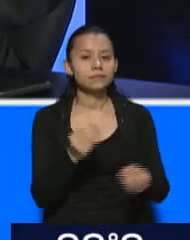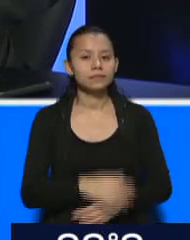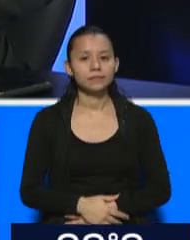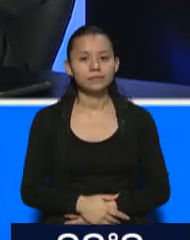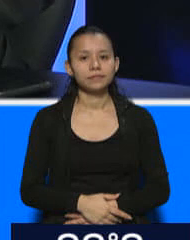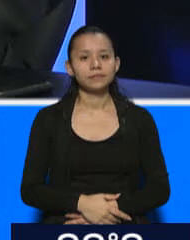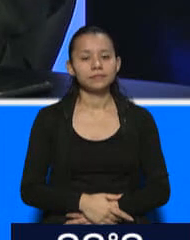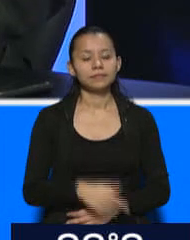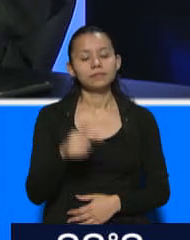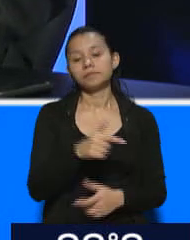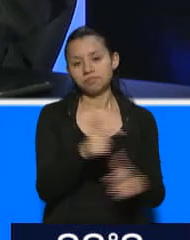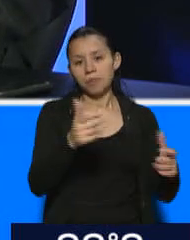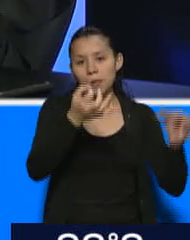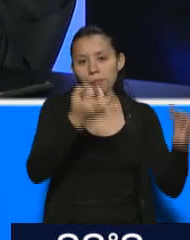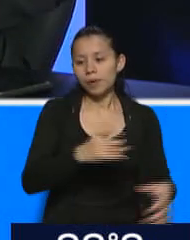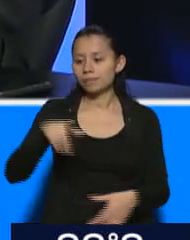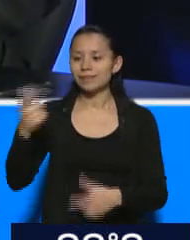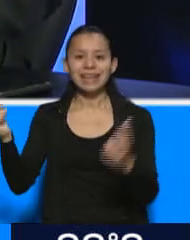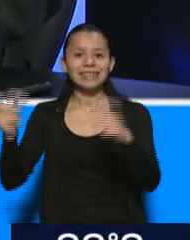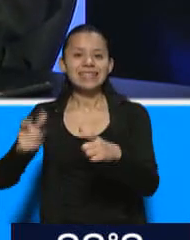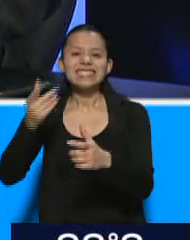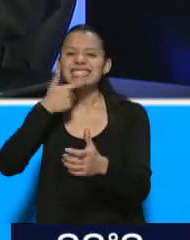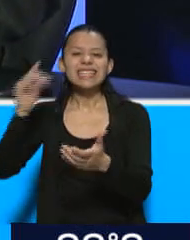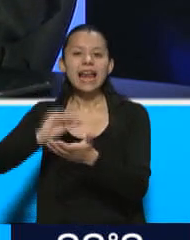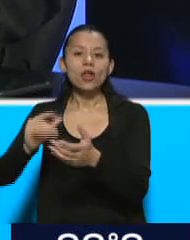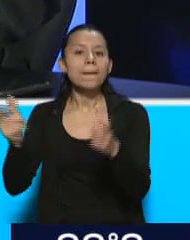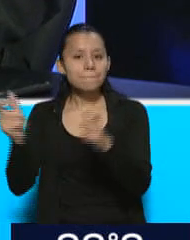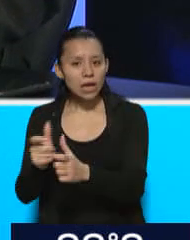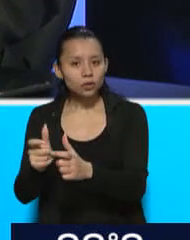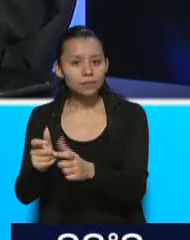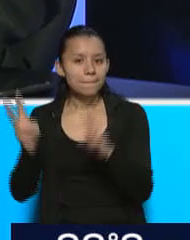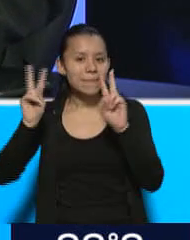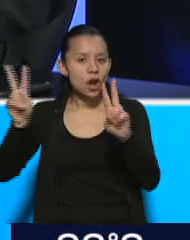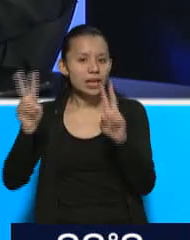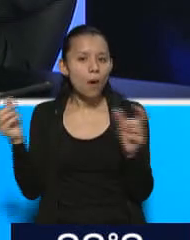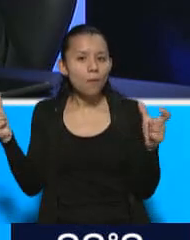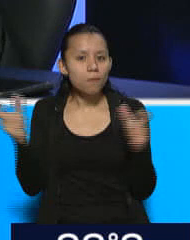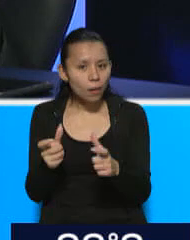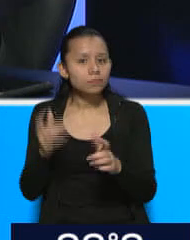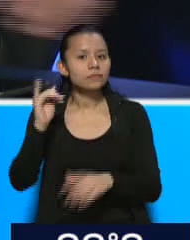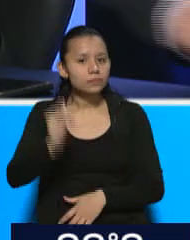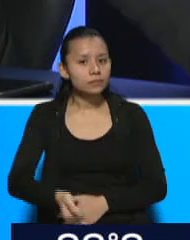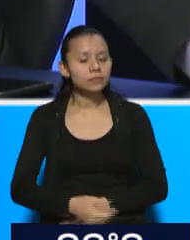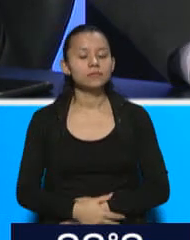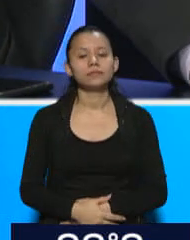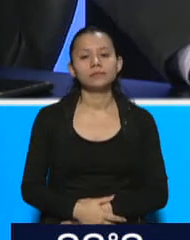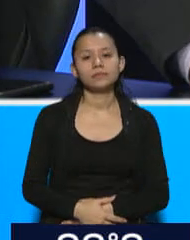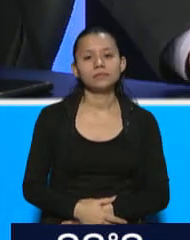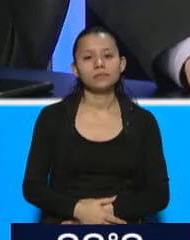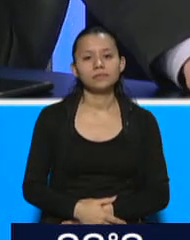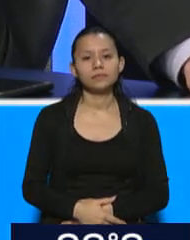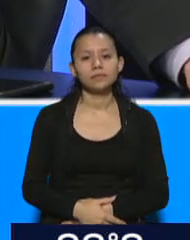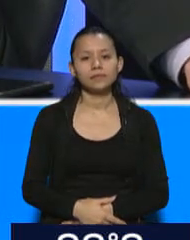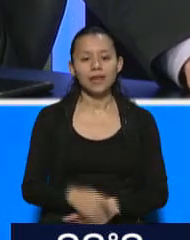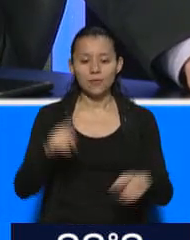Senadores, pero la oposición no es la misma. El peronismo se ha achicado fuertemente y quien ha ganado consideración